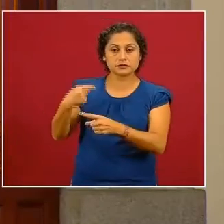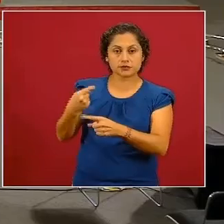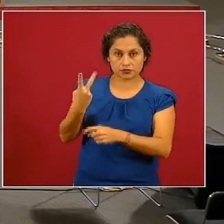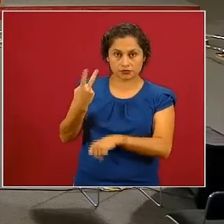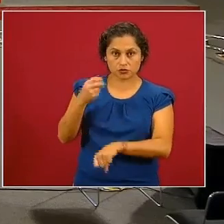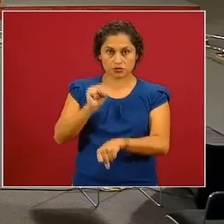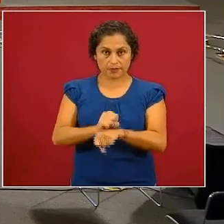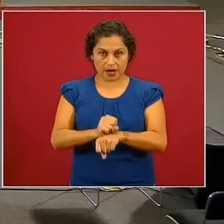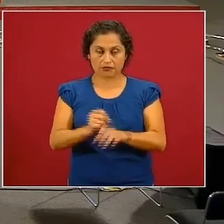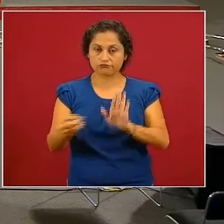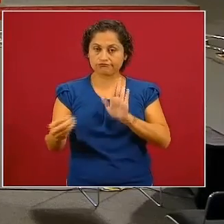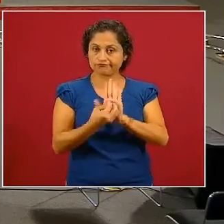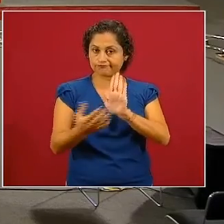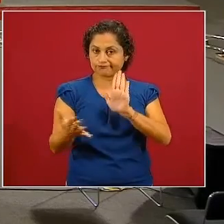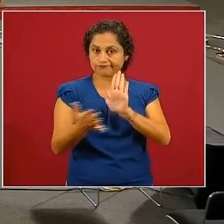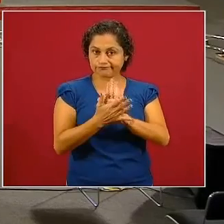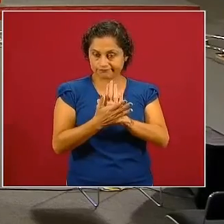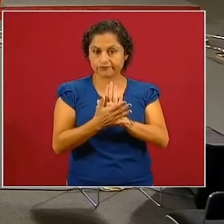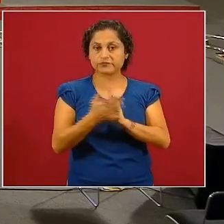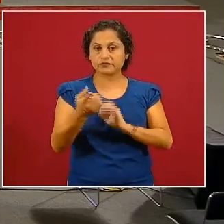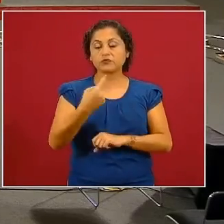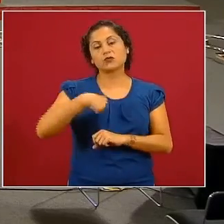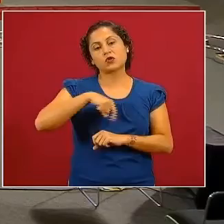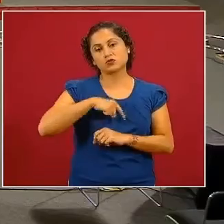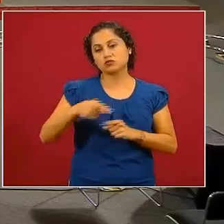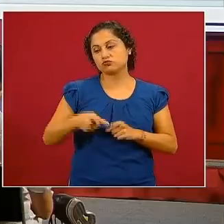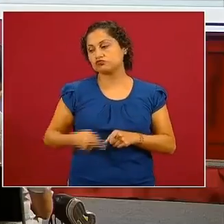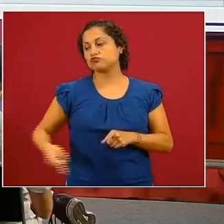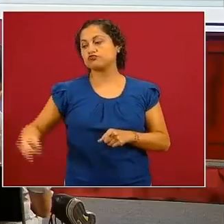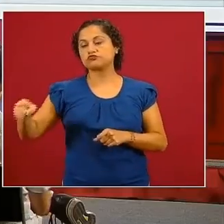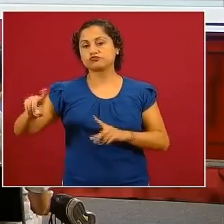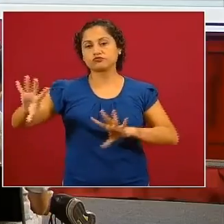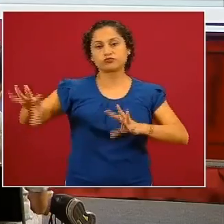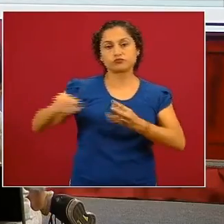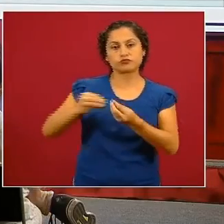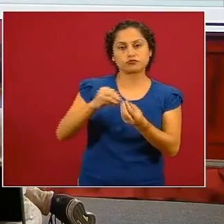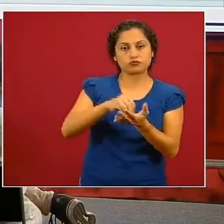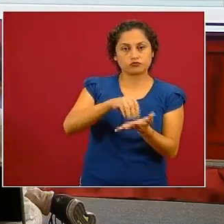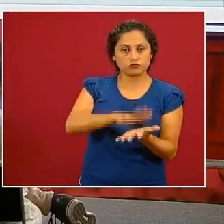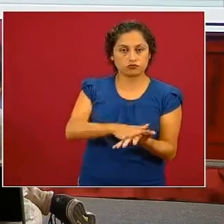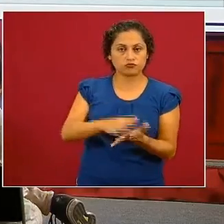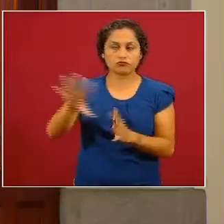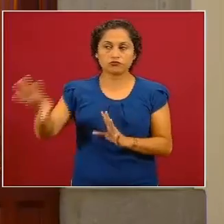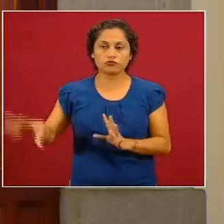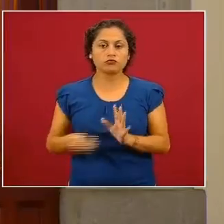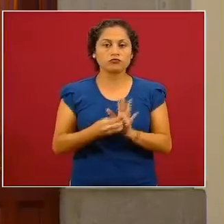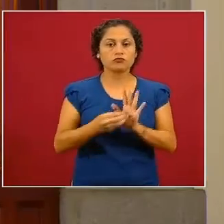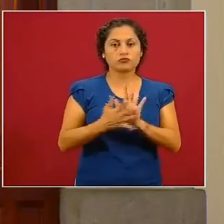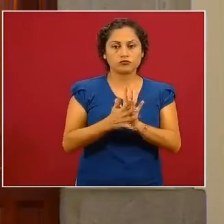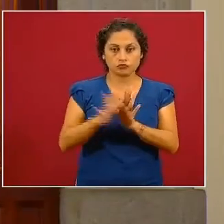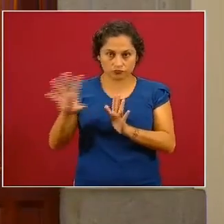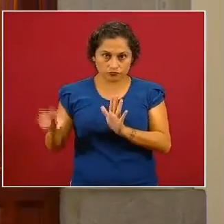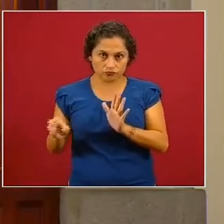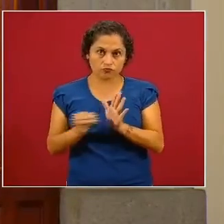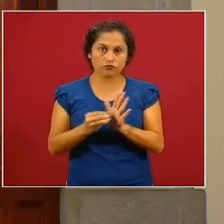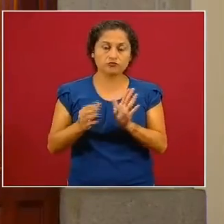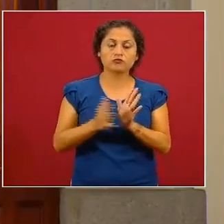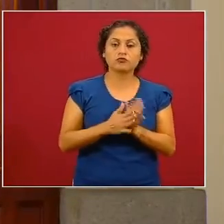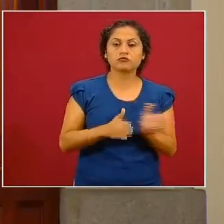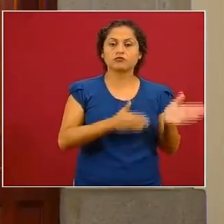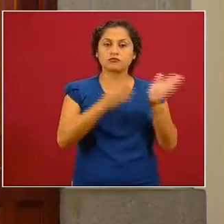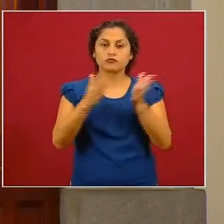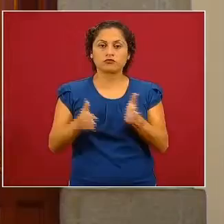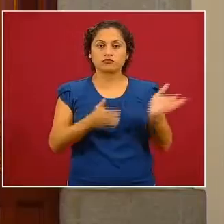una semana completa de retraso y en la medida que va avanzando la semana cerramos con 2 semanas de retraso. Esto nos da la